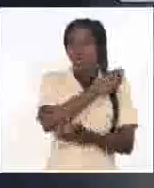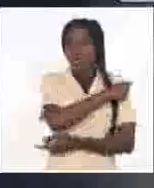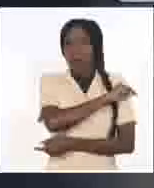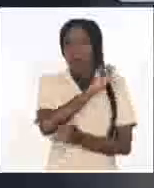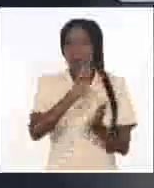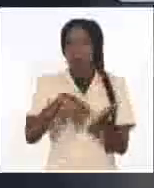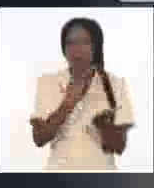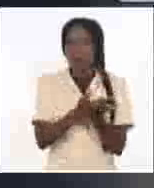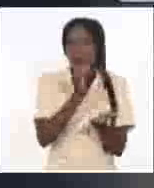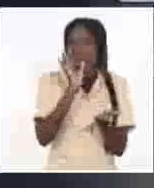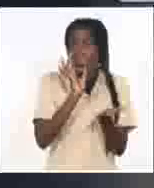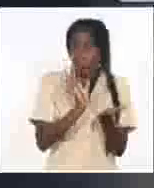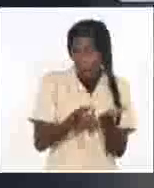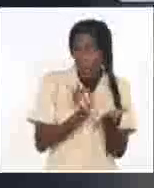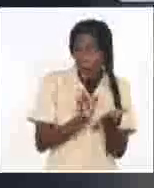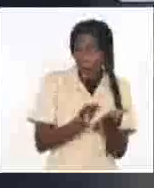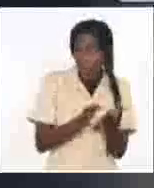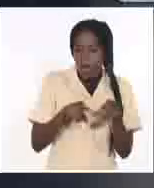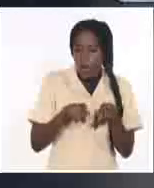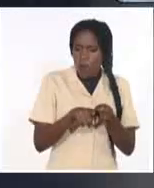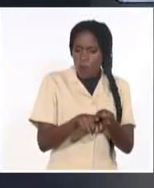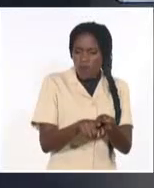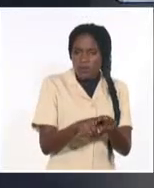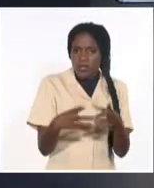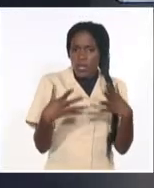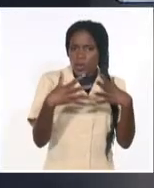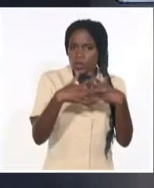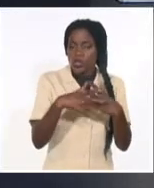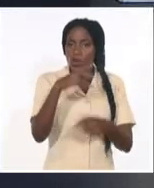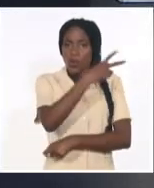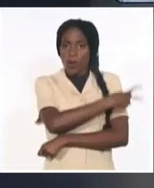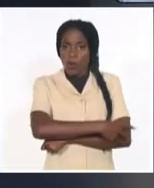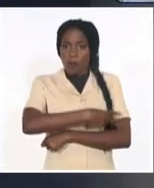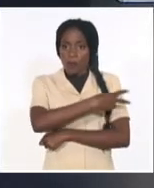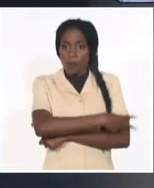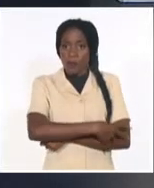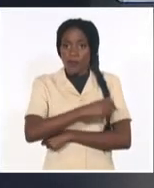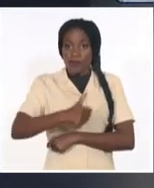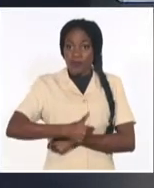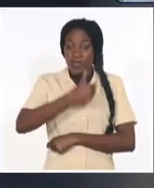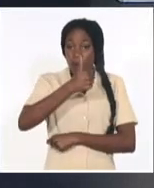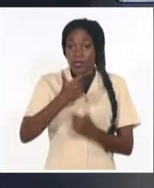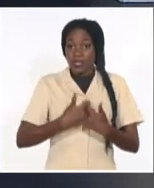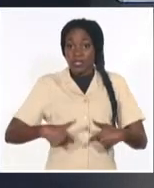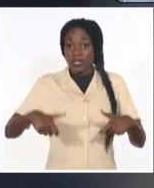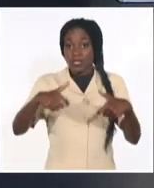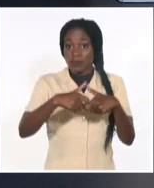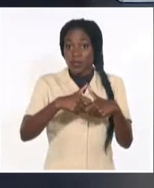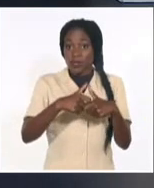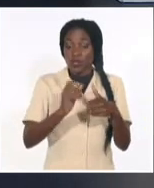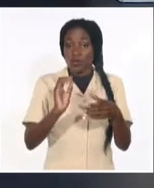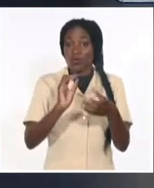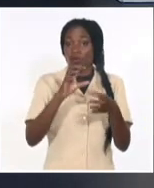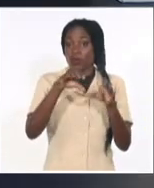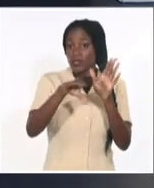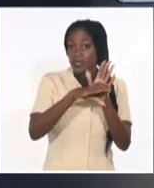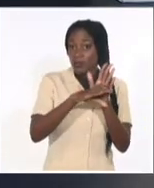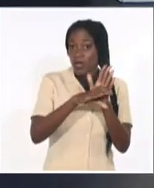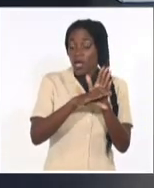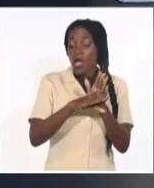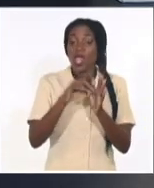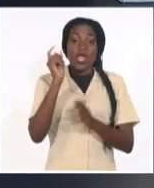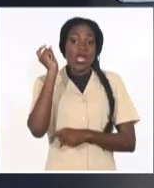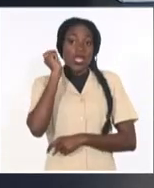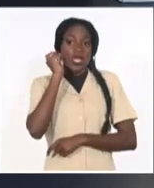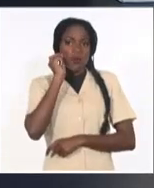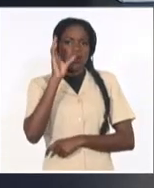propuesta verdaderamente une al país. En la misma ceremonia de entrega, la presidenta del Consejo Constitucional, la ultraderechista Beatriz Evia,